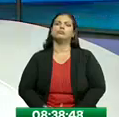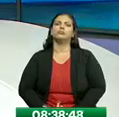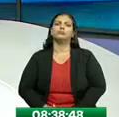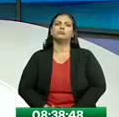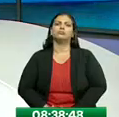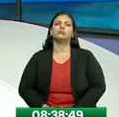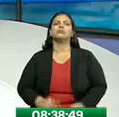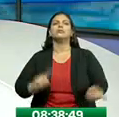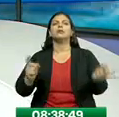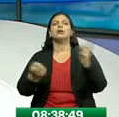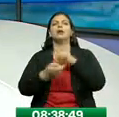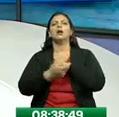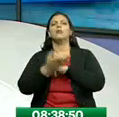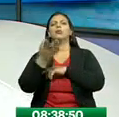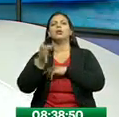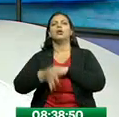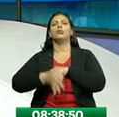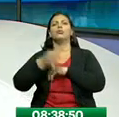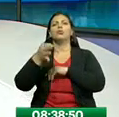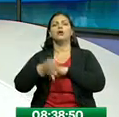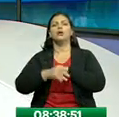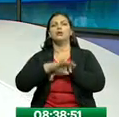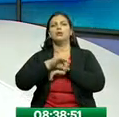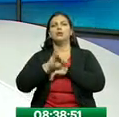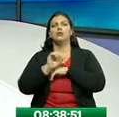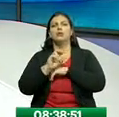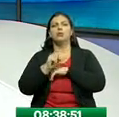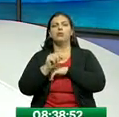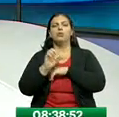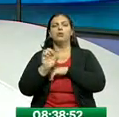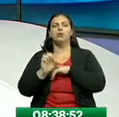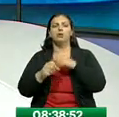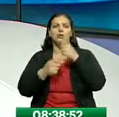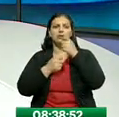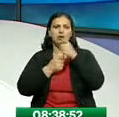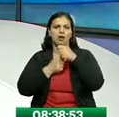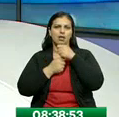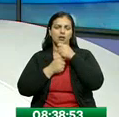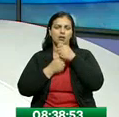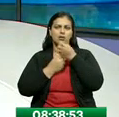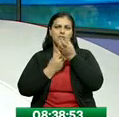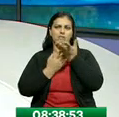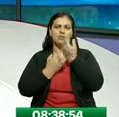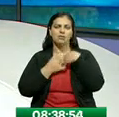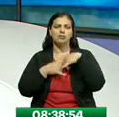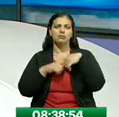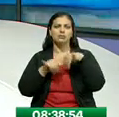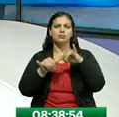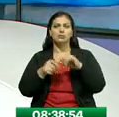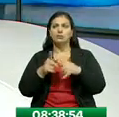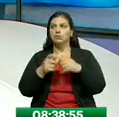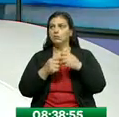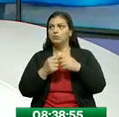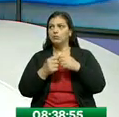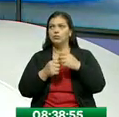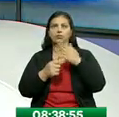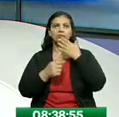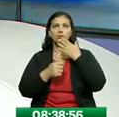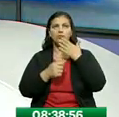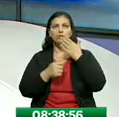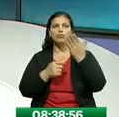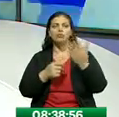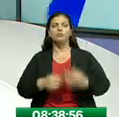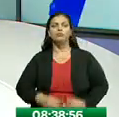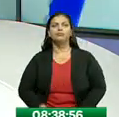Con Jorge Salazar, que está listo para continuar informándonos cómo se mueve la situación en el sector, cómo está este momento. Queremos saber